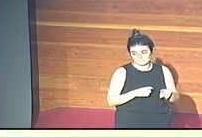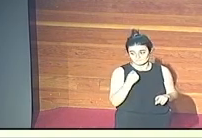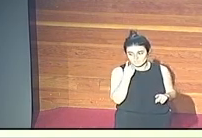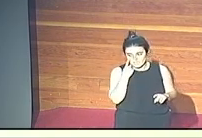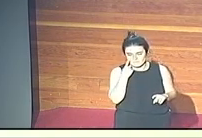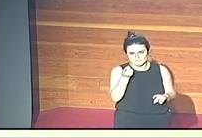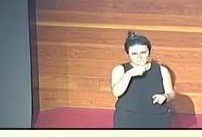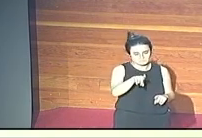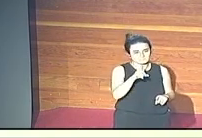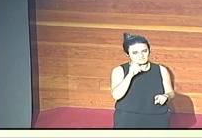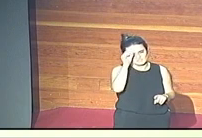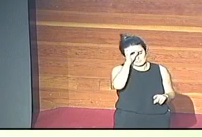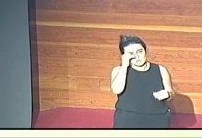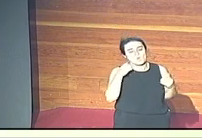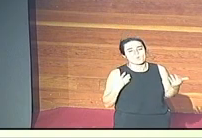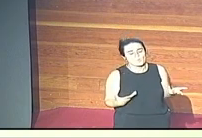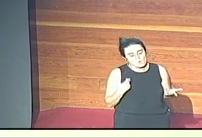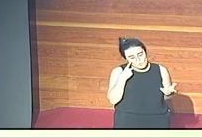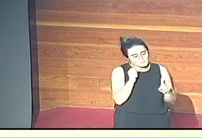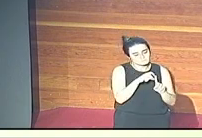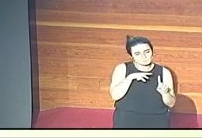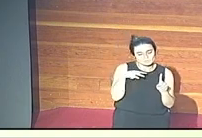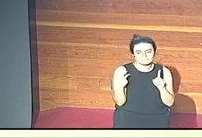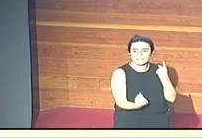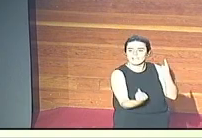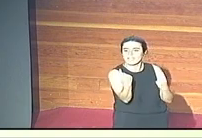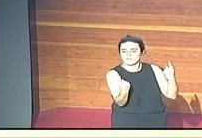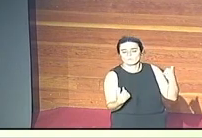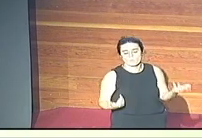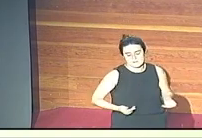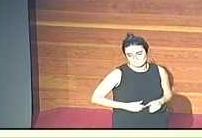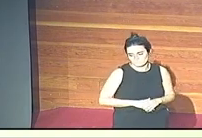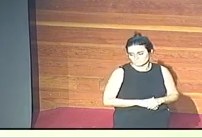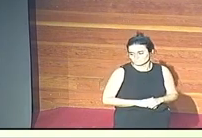qué les parece o qué visión tenemos cada uno de nosotros